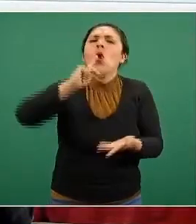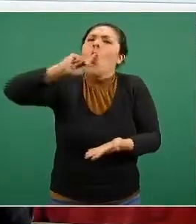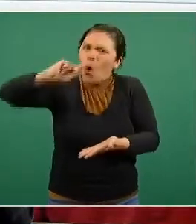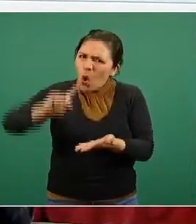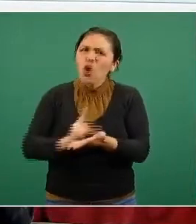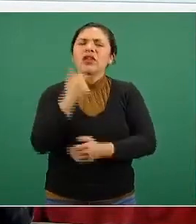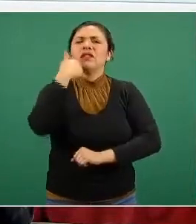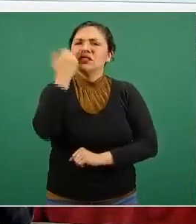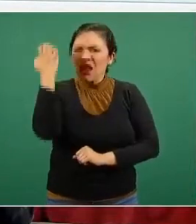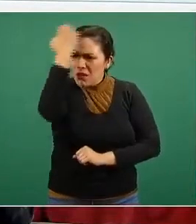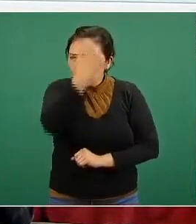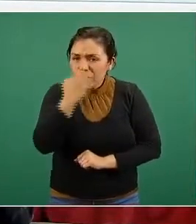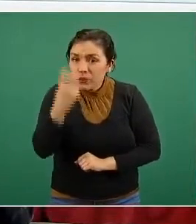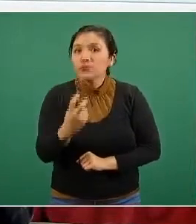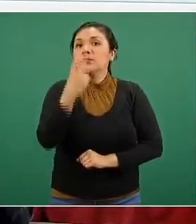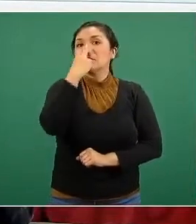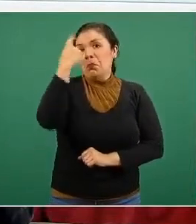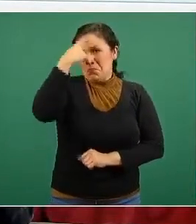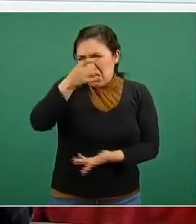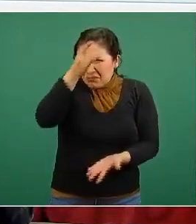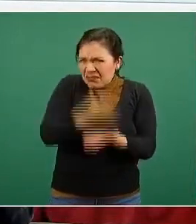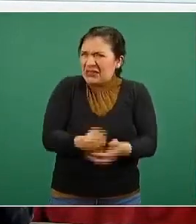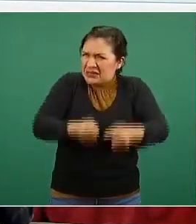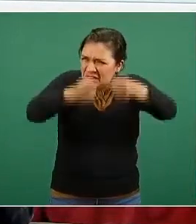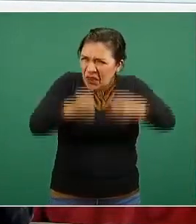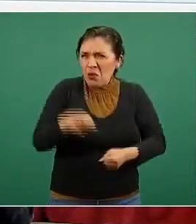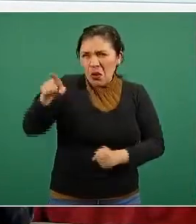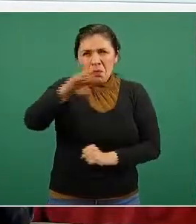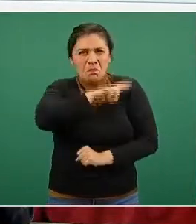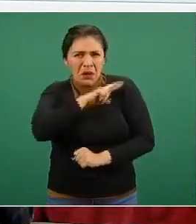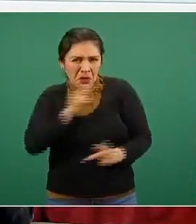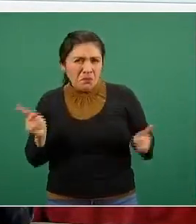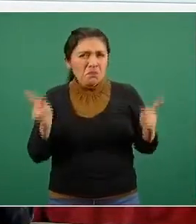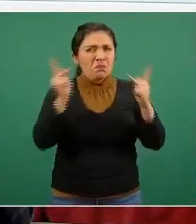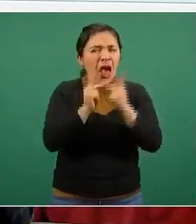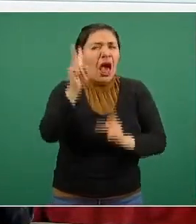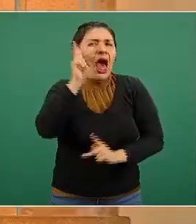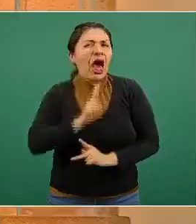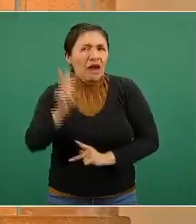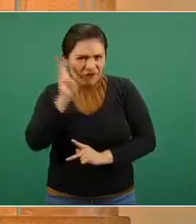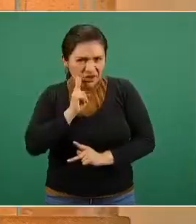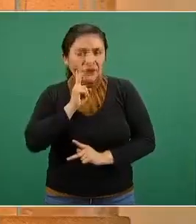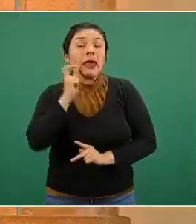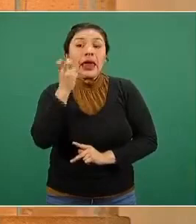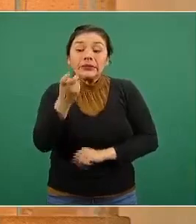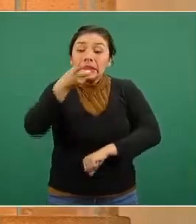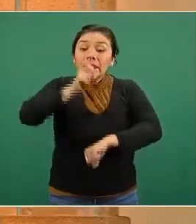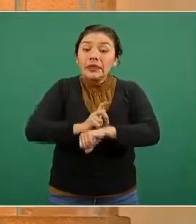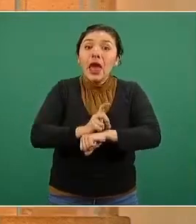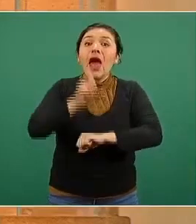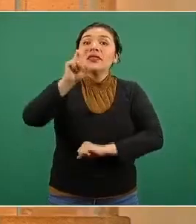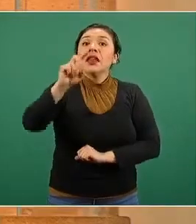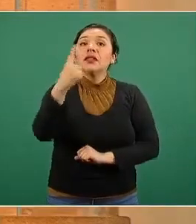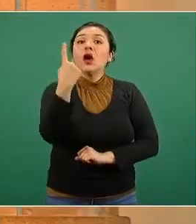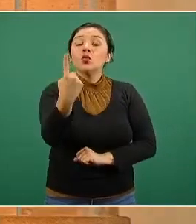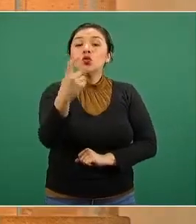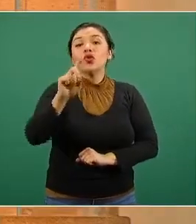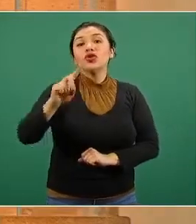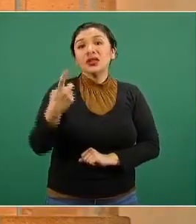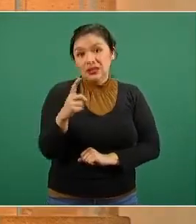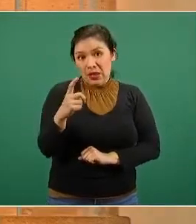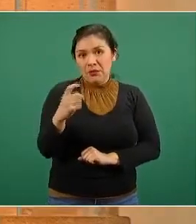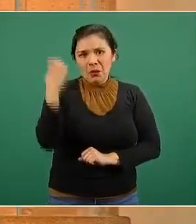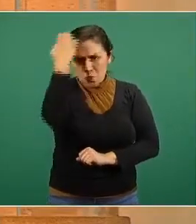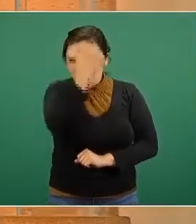tomar una muestra para reconfirmar la que el laboratorio privado había obtenido. Eso fue el 31 de